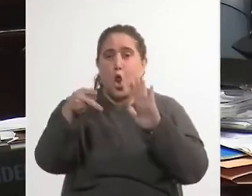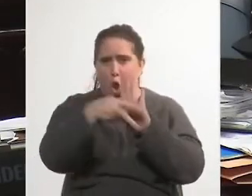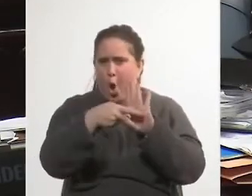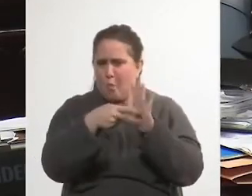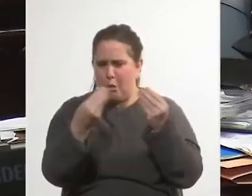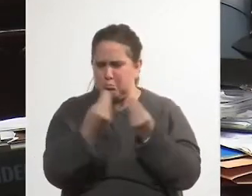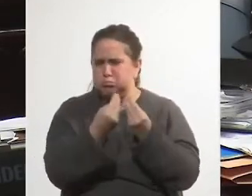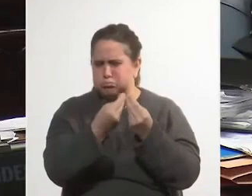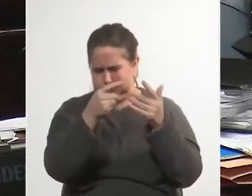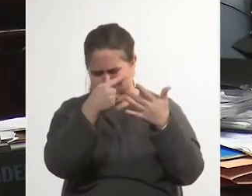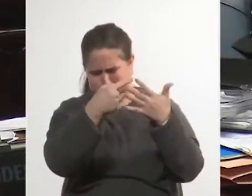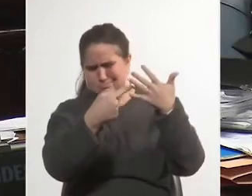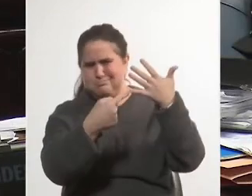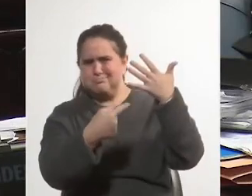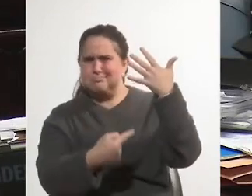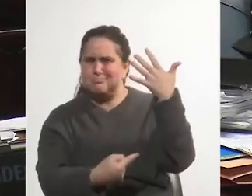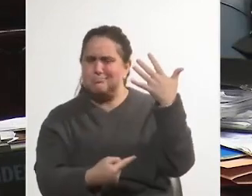normas